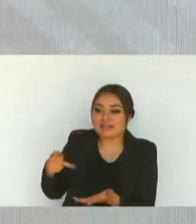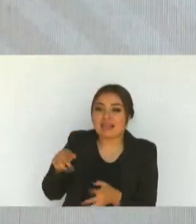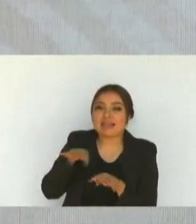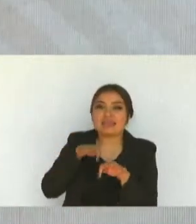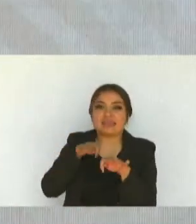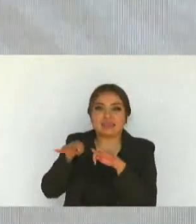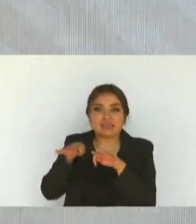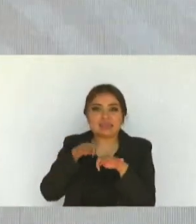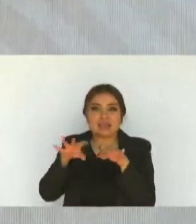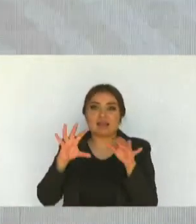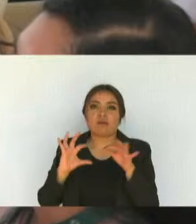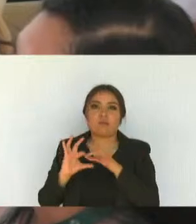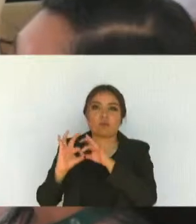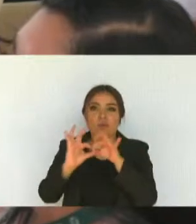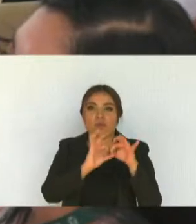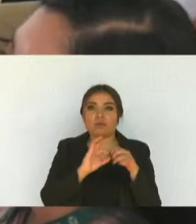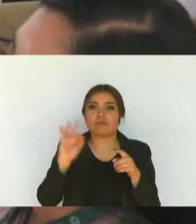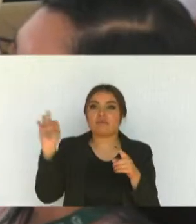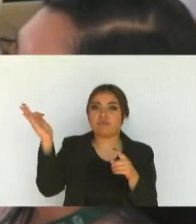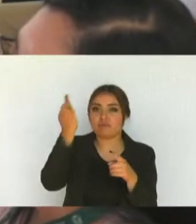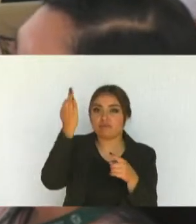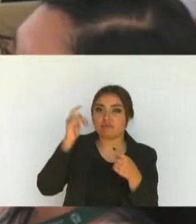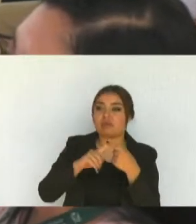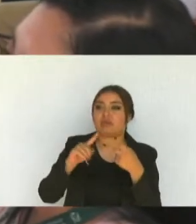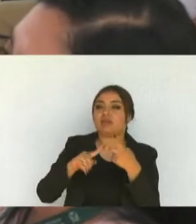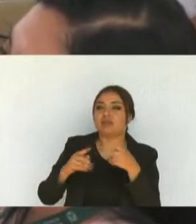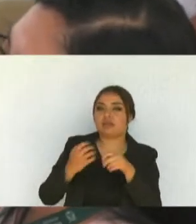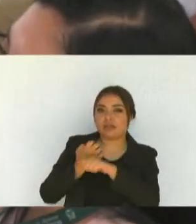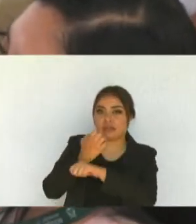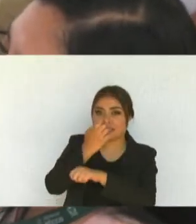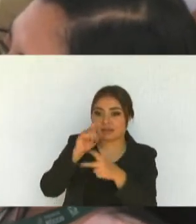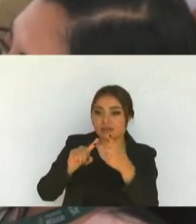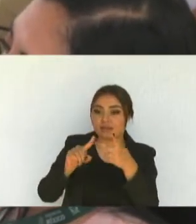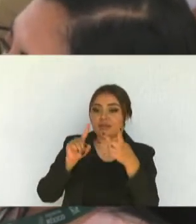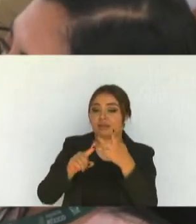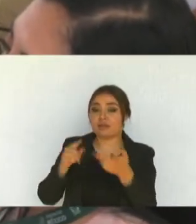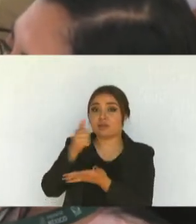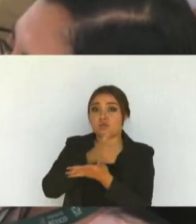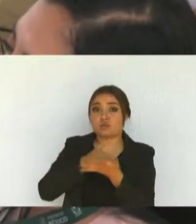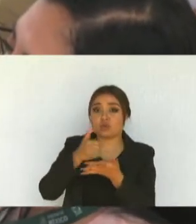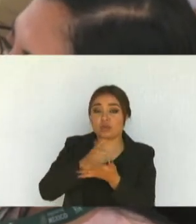equipo entre la Federación, el Estado y los 38 municipios